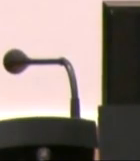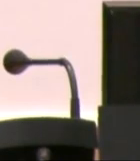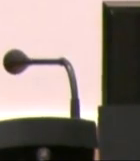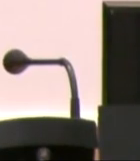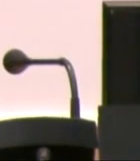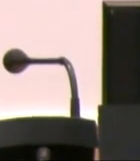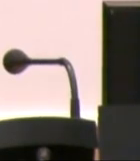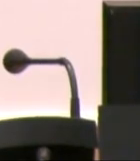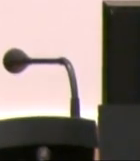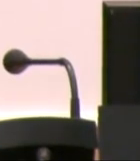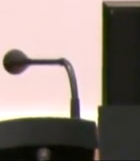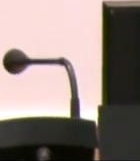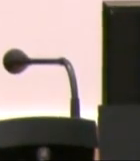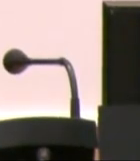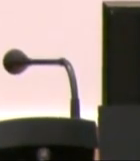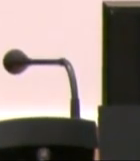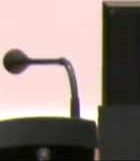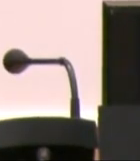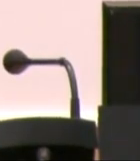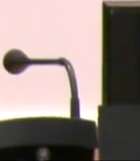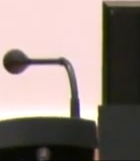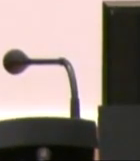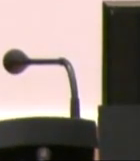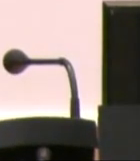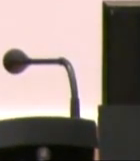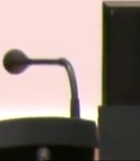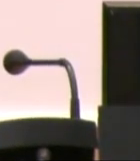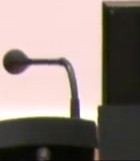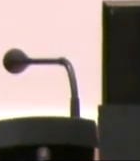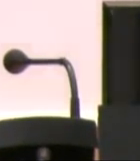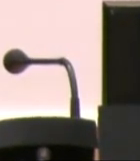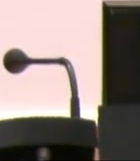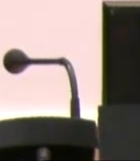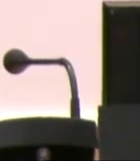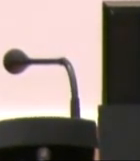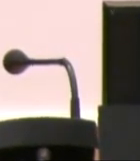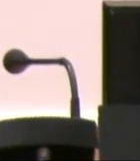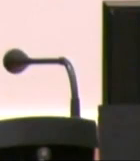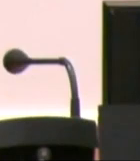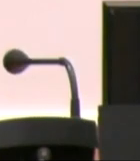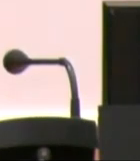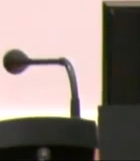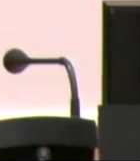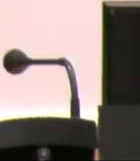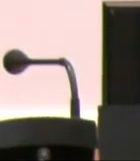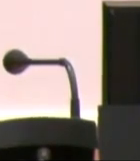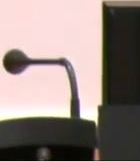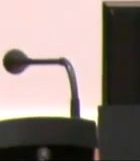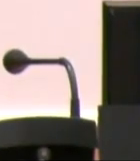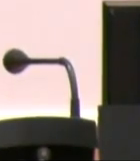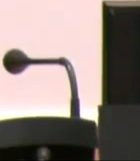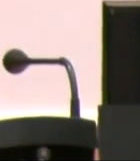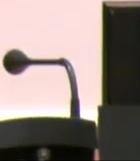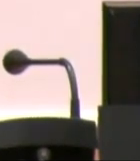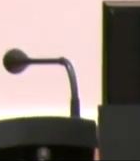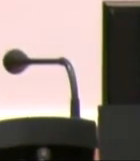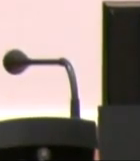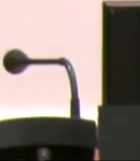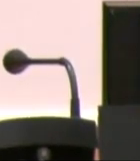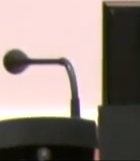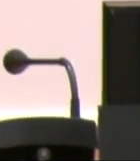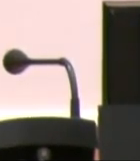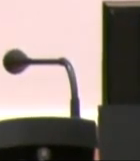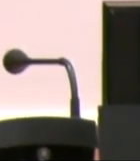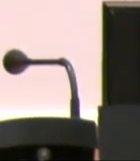lenguaje y la importancia de un uso igualitario en el mismo. Susana Guerrero es una lingüista que tiene una experiencia de más de